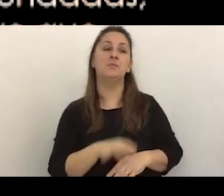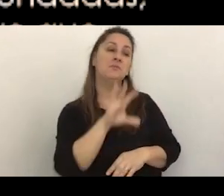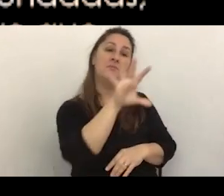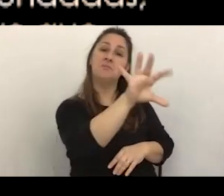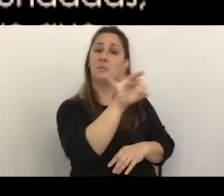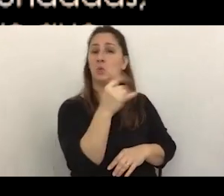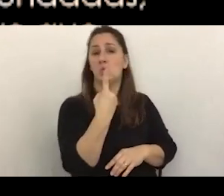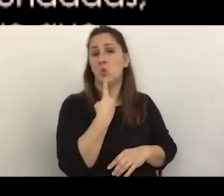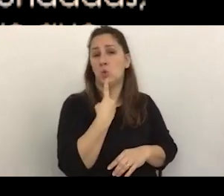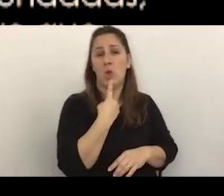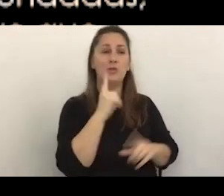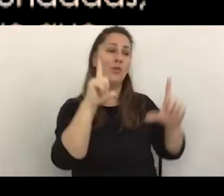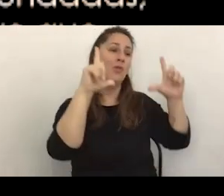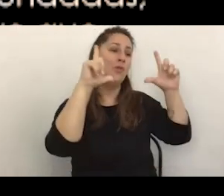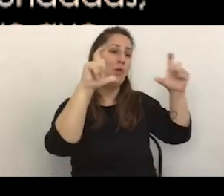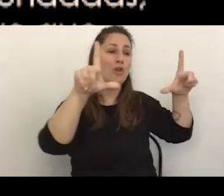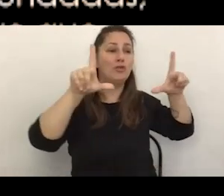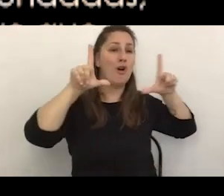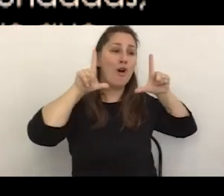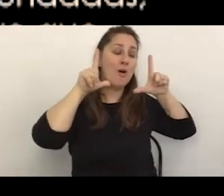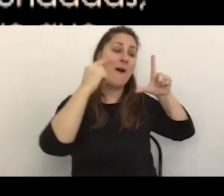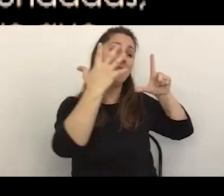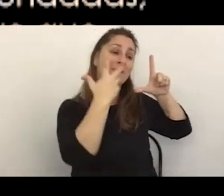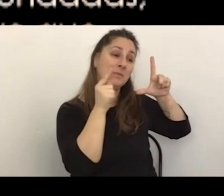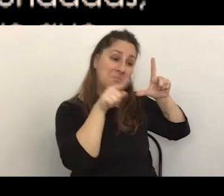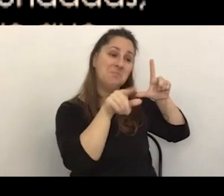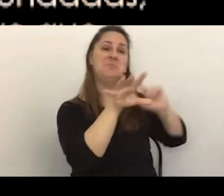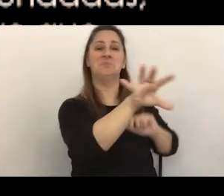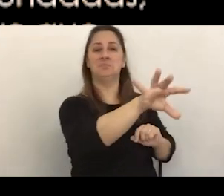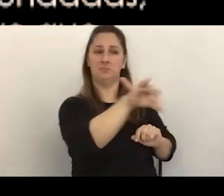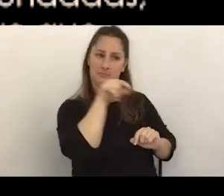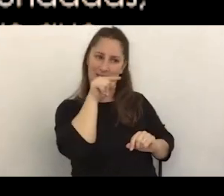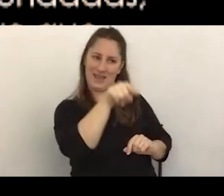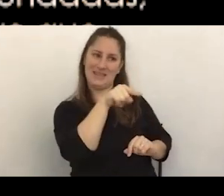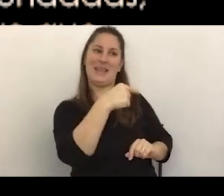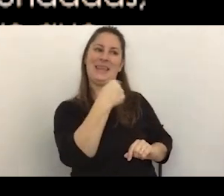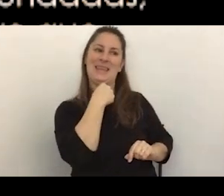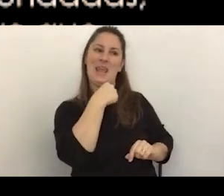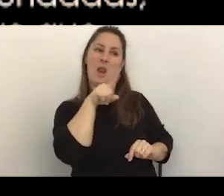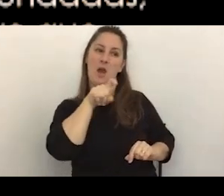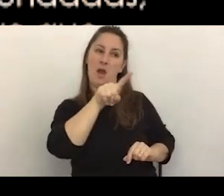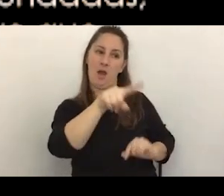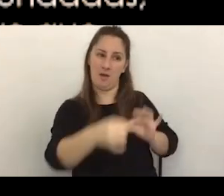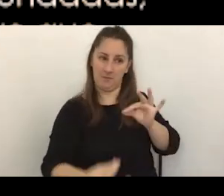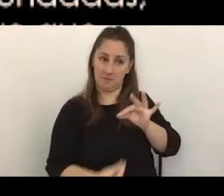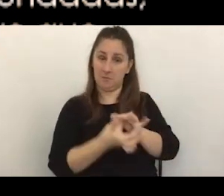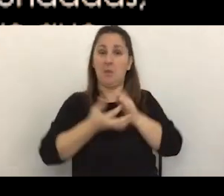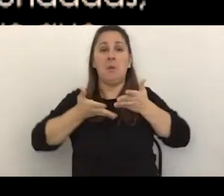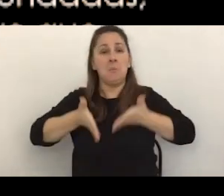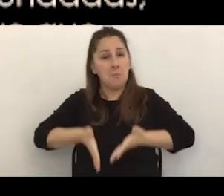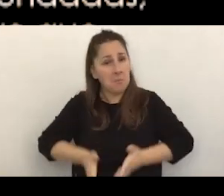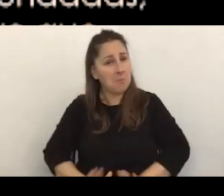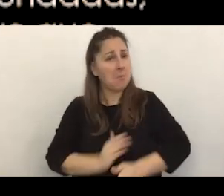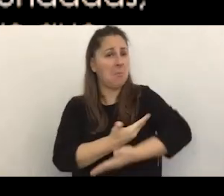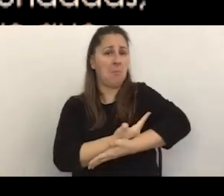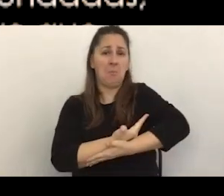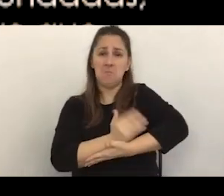la foto, le gustó el muchacho, y dijo, tuvo el hijo, y después,